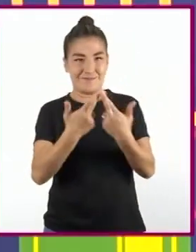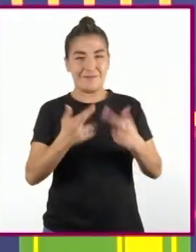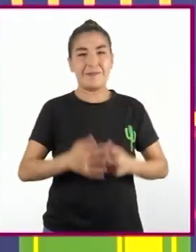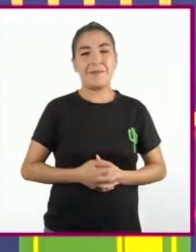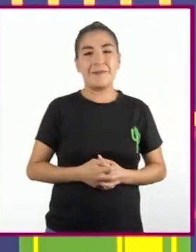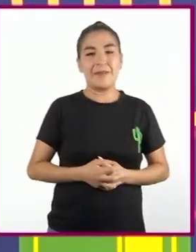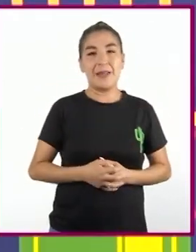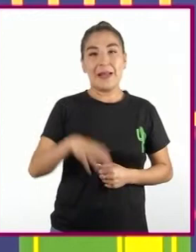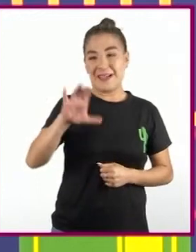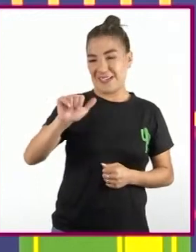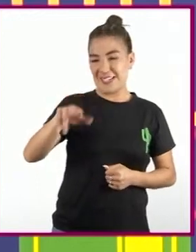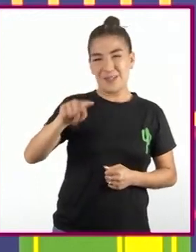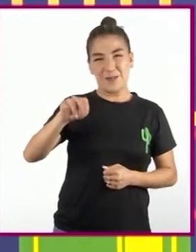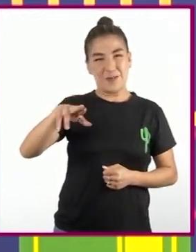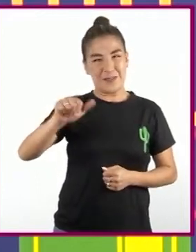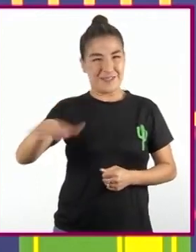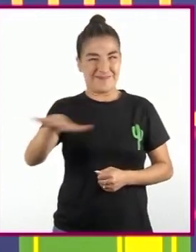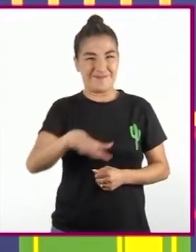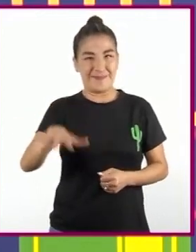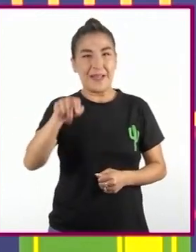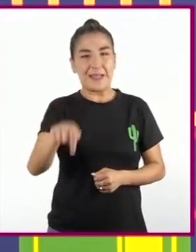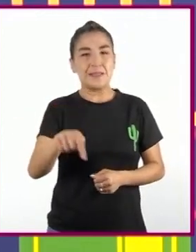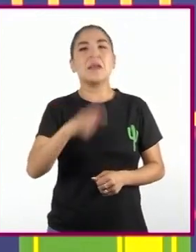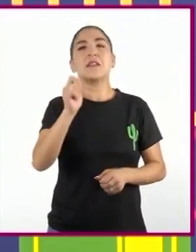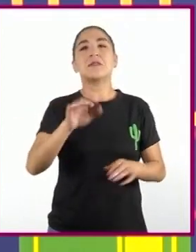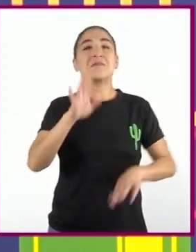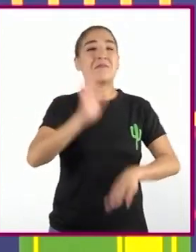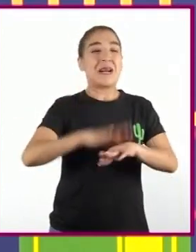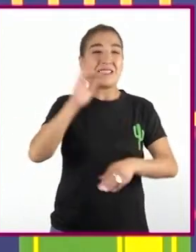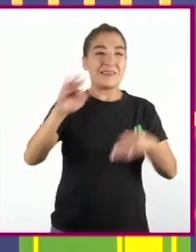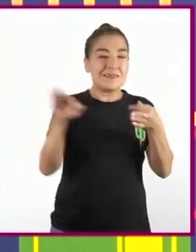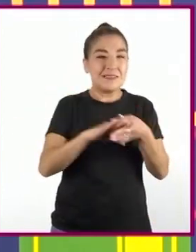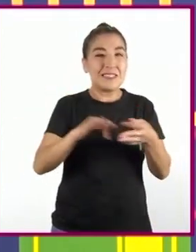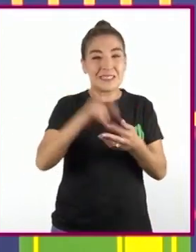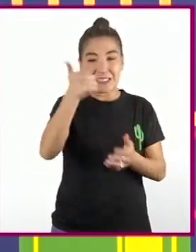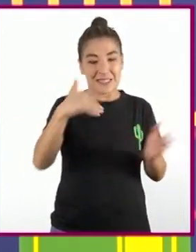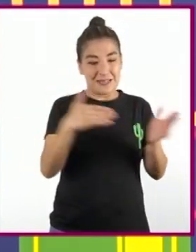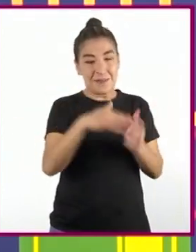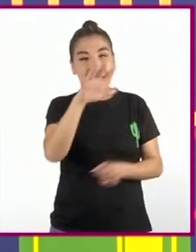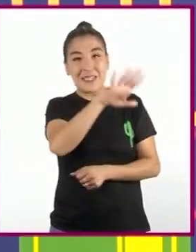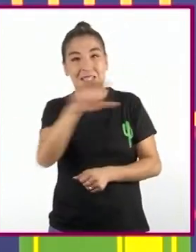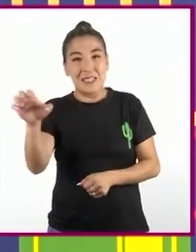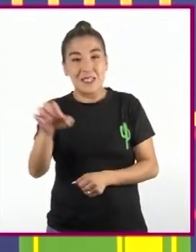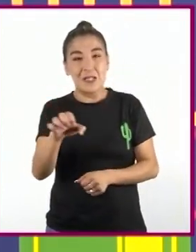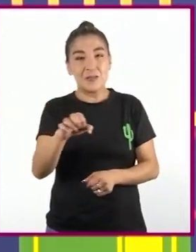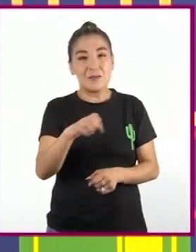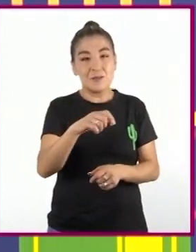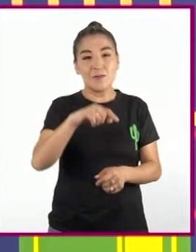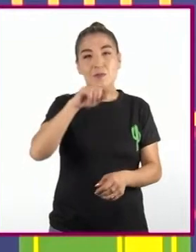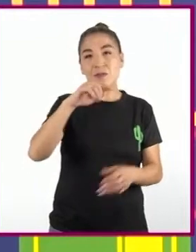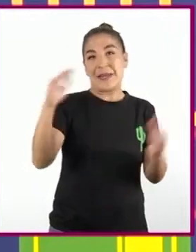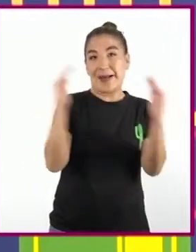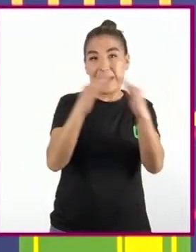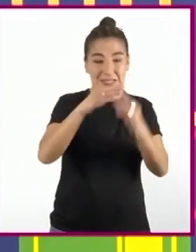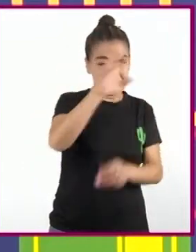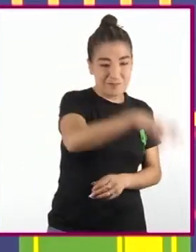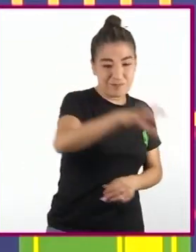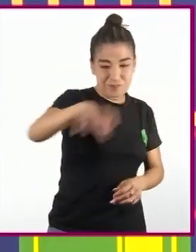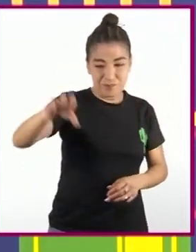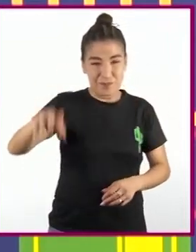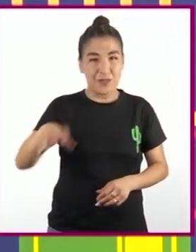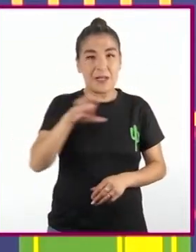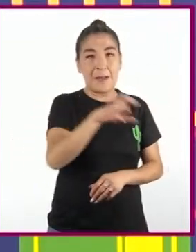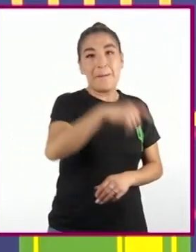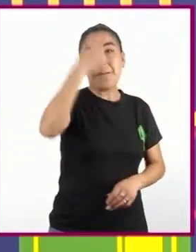En Cantona llegaron a existir aproximadamente 7.500 unidades habitacionales para albergar a los más